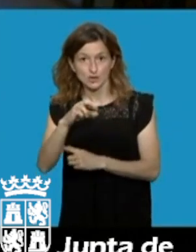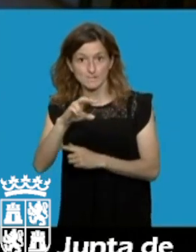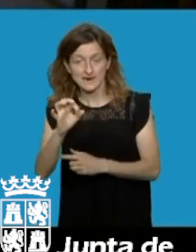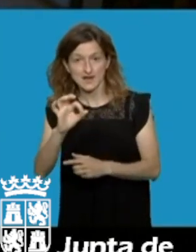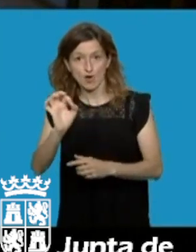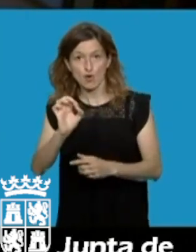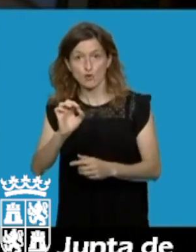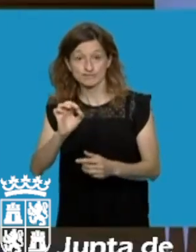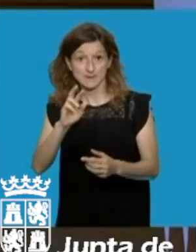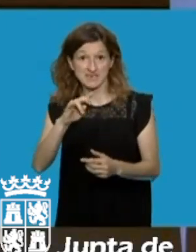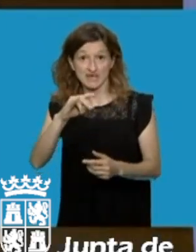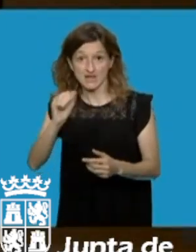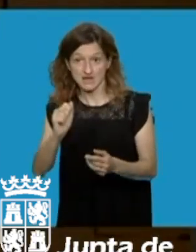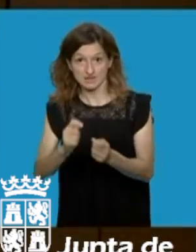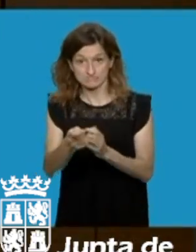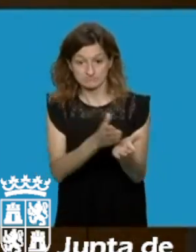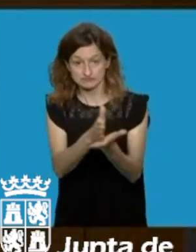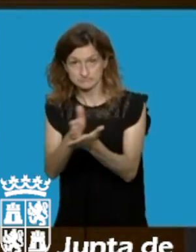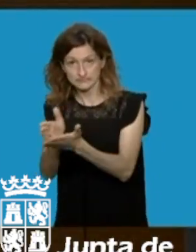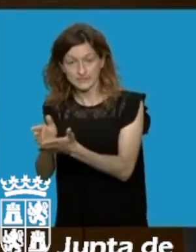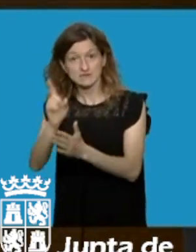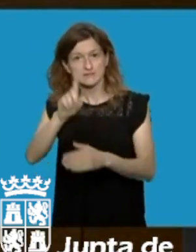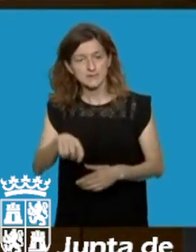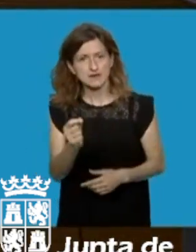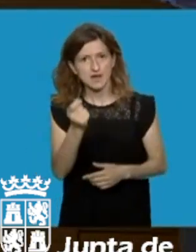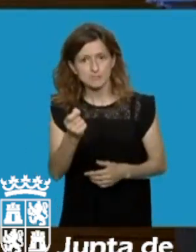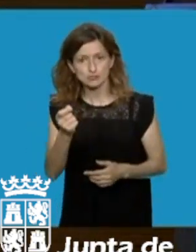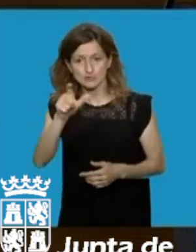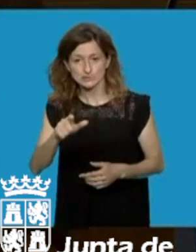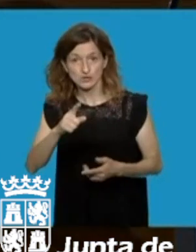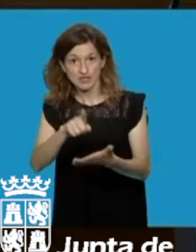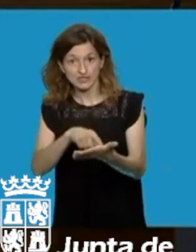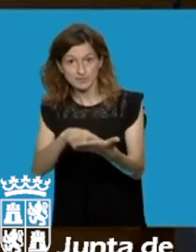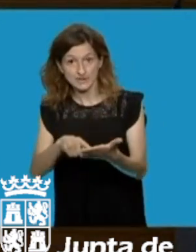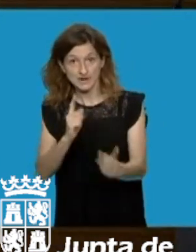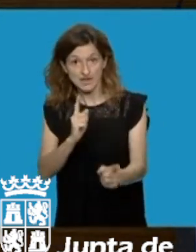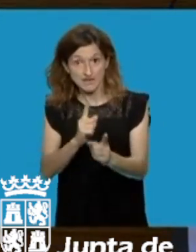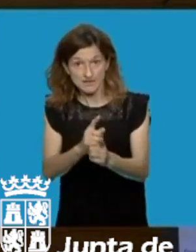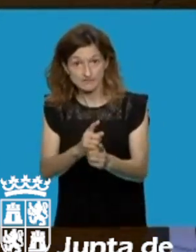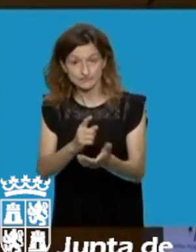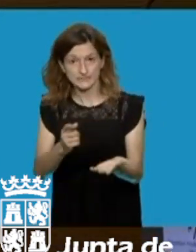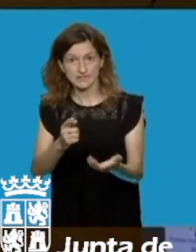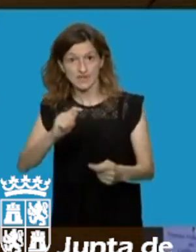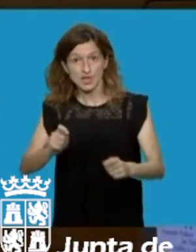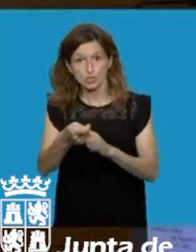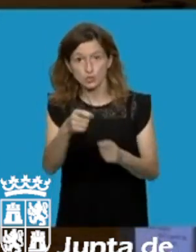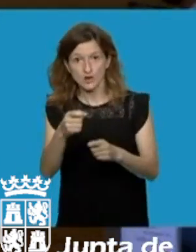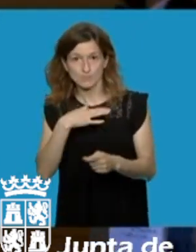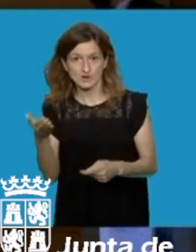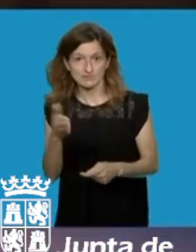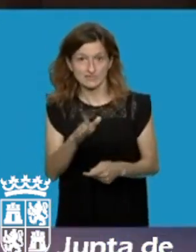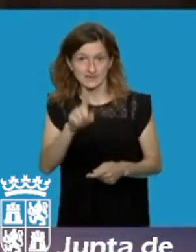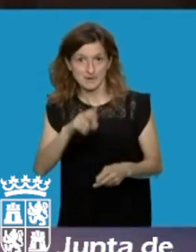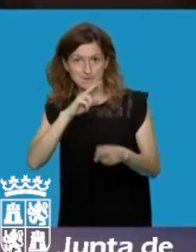vela o vizcaína, aunque también estuvieron a punto de acabar con la población civil que se enfrentaba constantemente en duelos en calles y